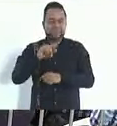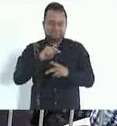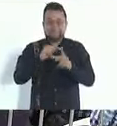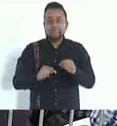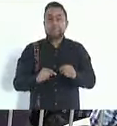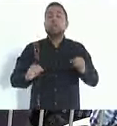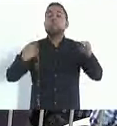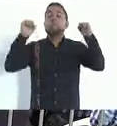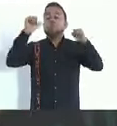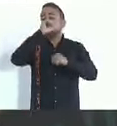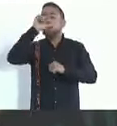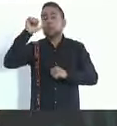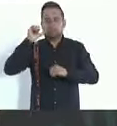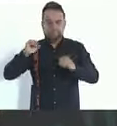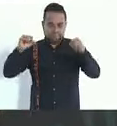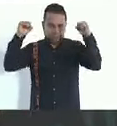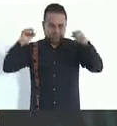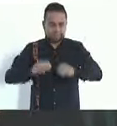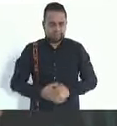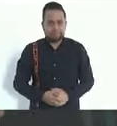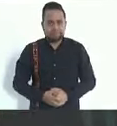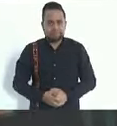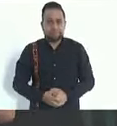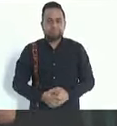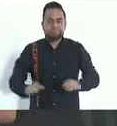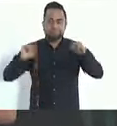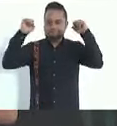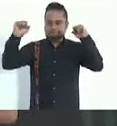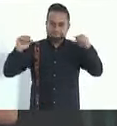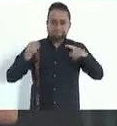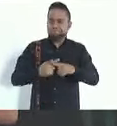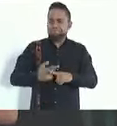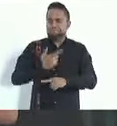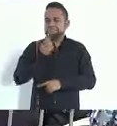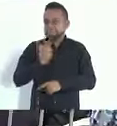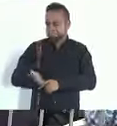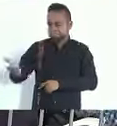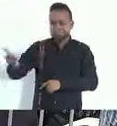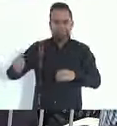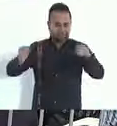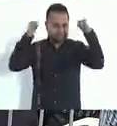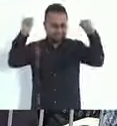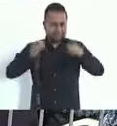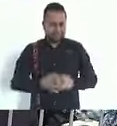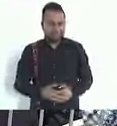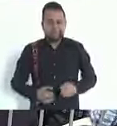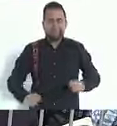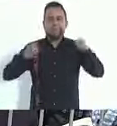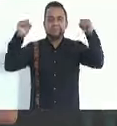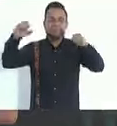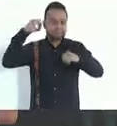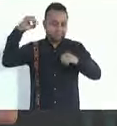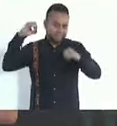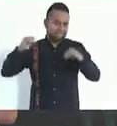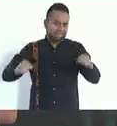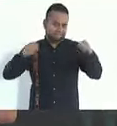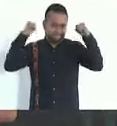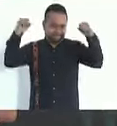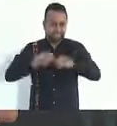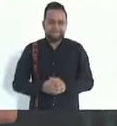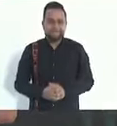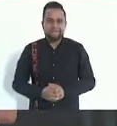viva Benito Juárez! ¡Viva! ¡Que viva el presidente López Obrador! ¡Viva! ¡Que viva Oaxaca! ¡Viva!